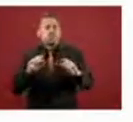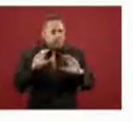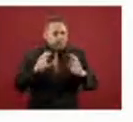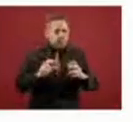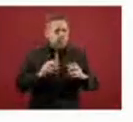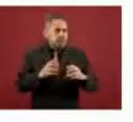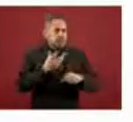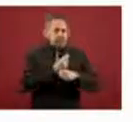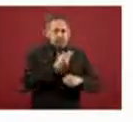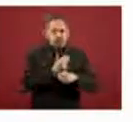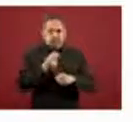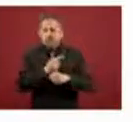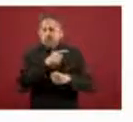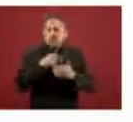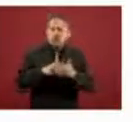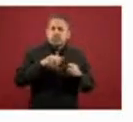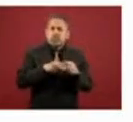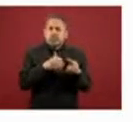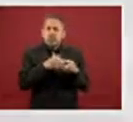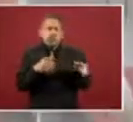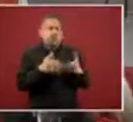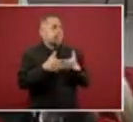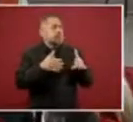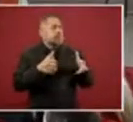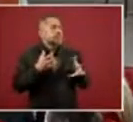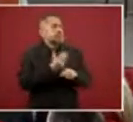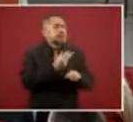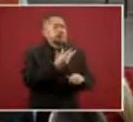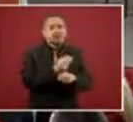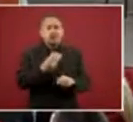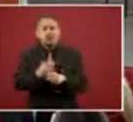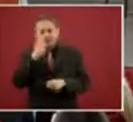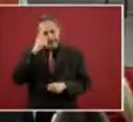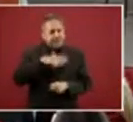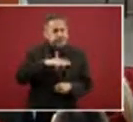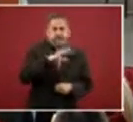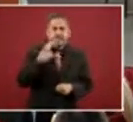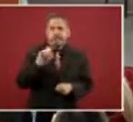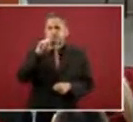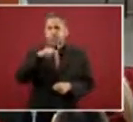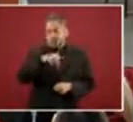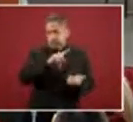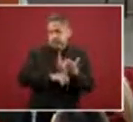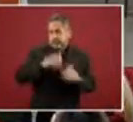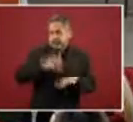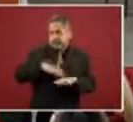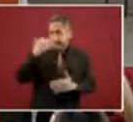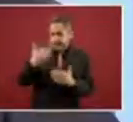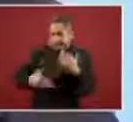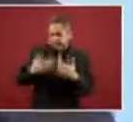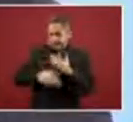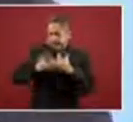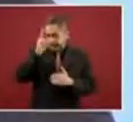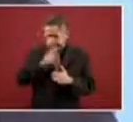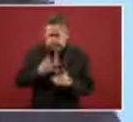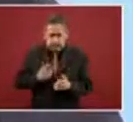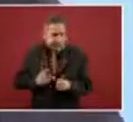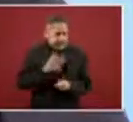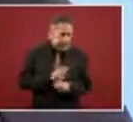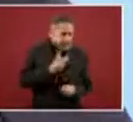espacios públicos, equipamiento que dignifiquen, digamos, estas colonias con mayores carencias y poder homologar en la medida de lo